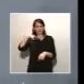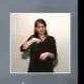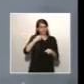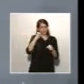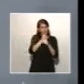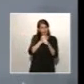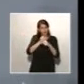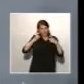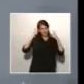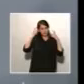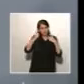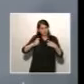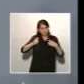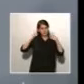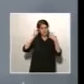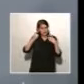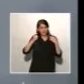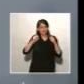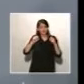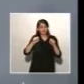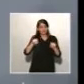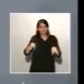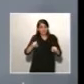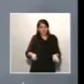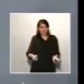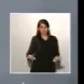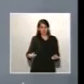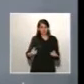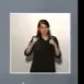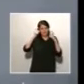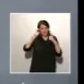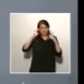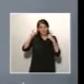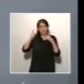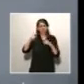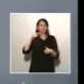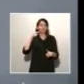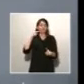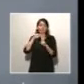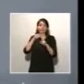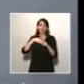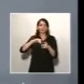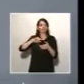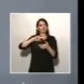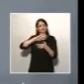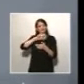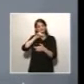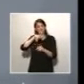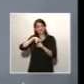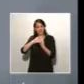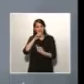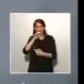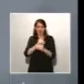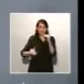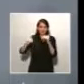crisis que nos está afectando. En esta labor, yo